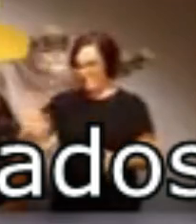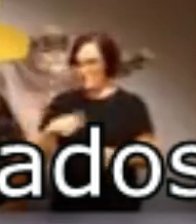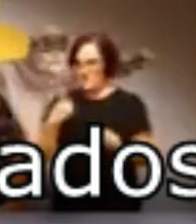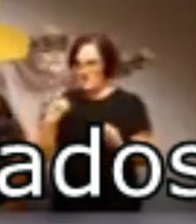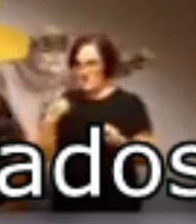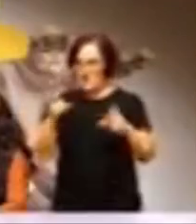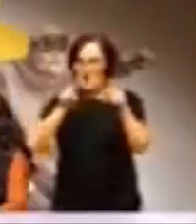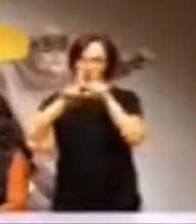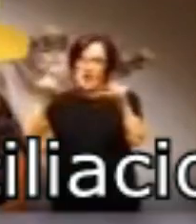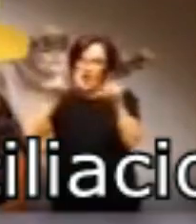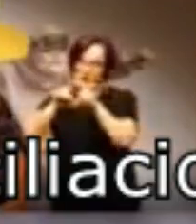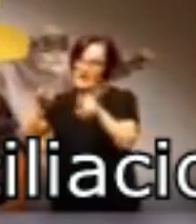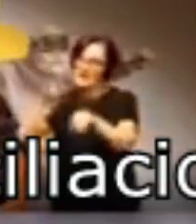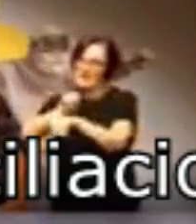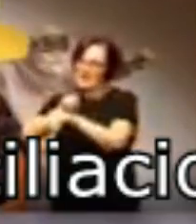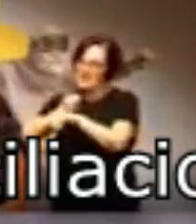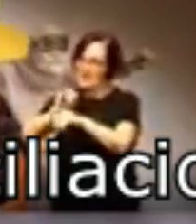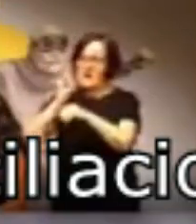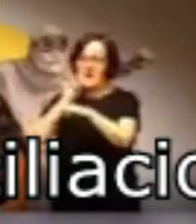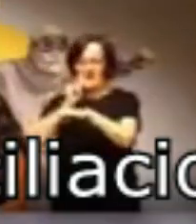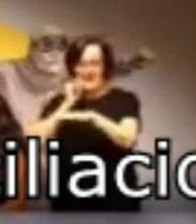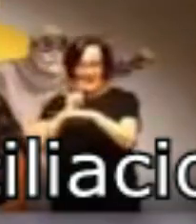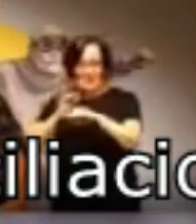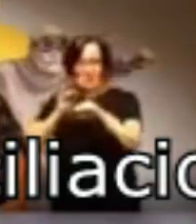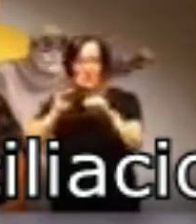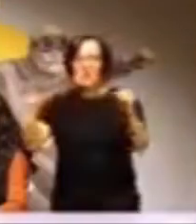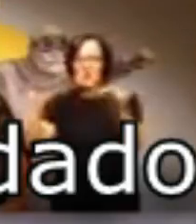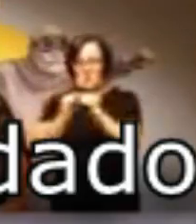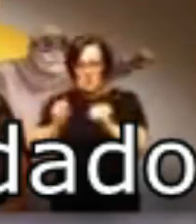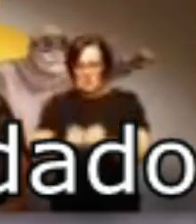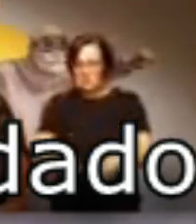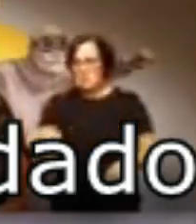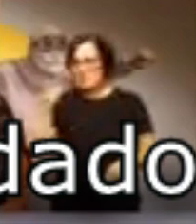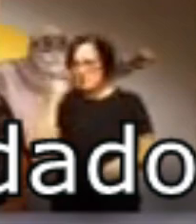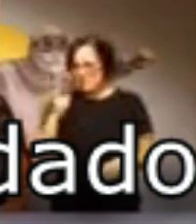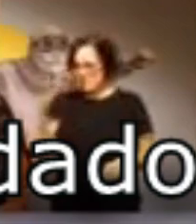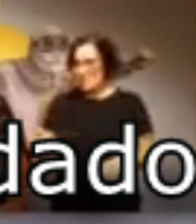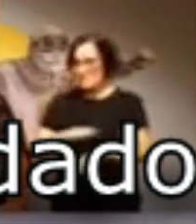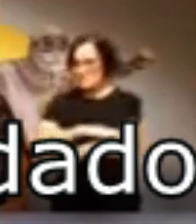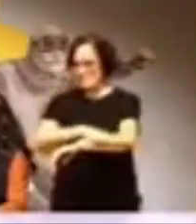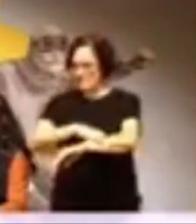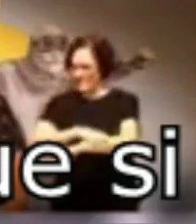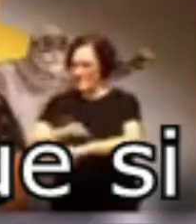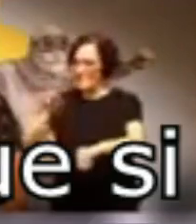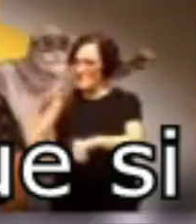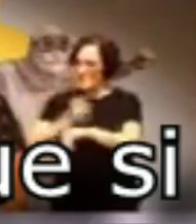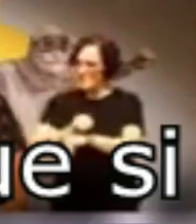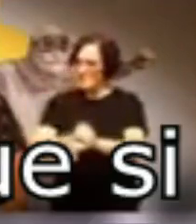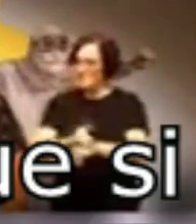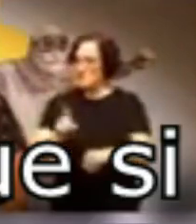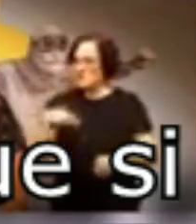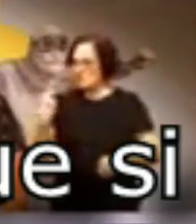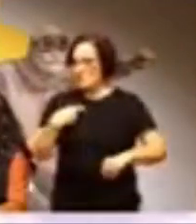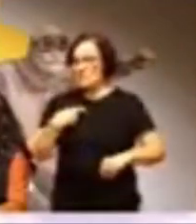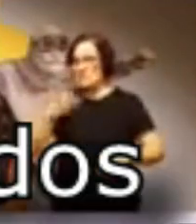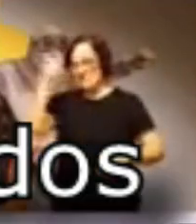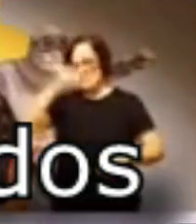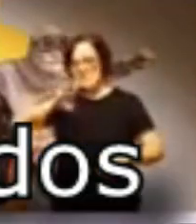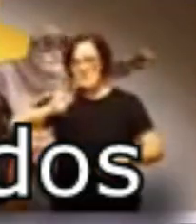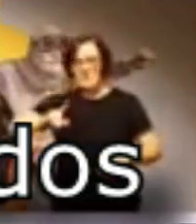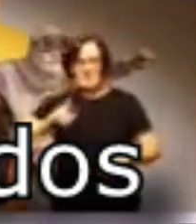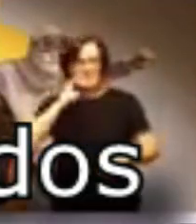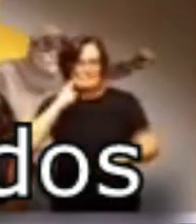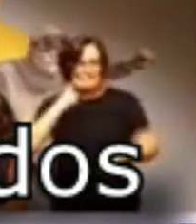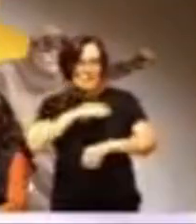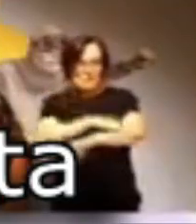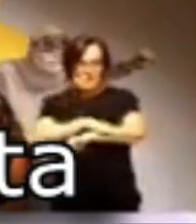Necesitamos agencias de cuidados, quizás institutos de cuidados y conciliación, necesitamos ministerios de cuidados, nosotras pensamos que sí, ojalá